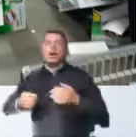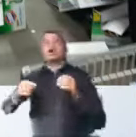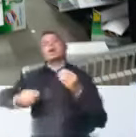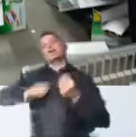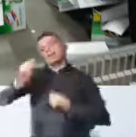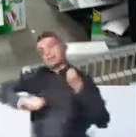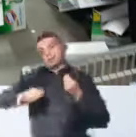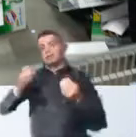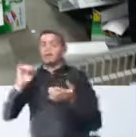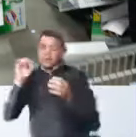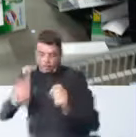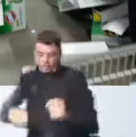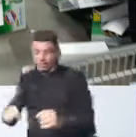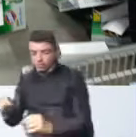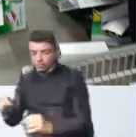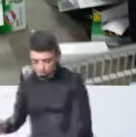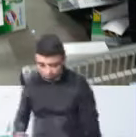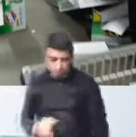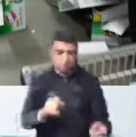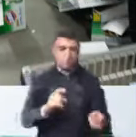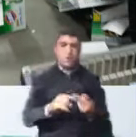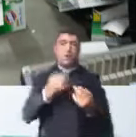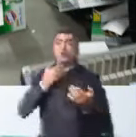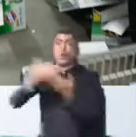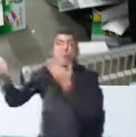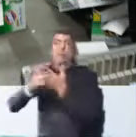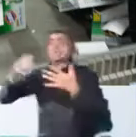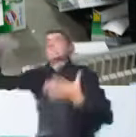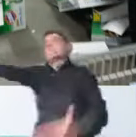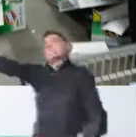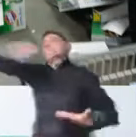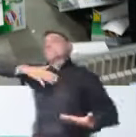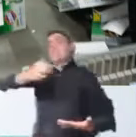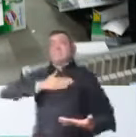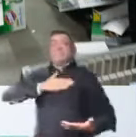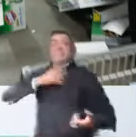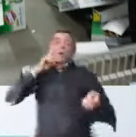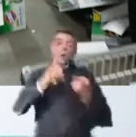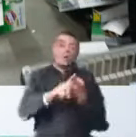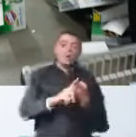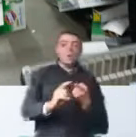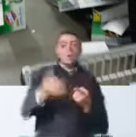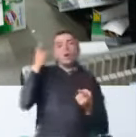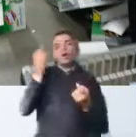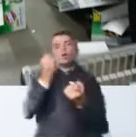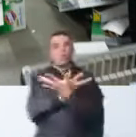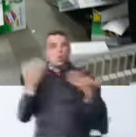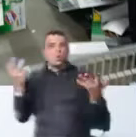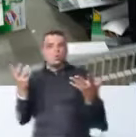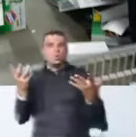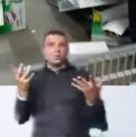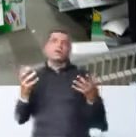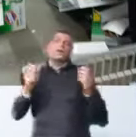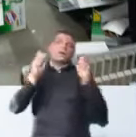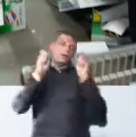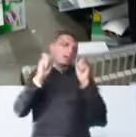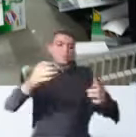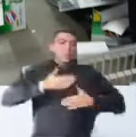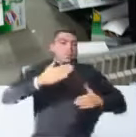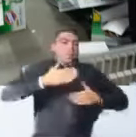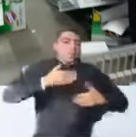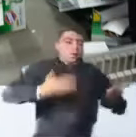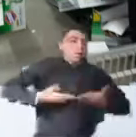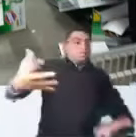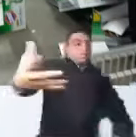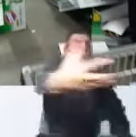tapabocas, geles antibacteriales, detergentes, etcétera, pues lo que tenemos que entender es que para que no haya un brote,